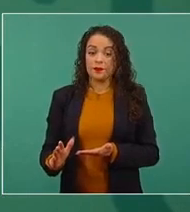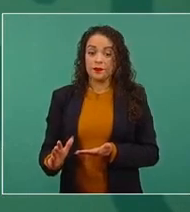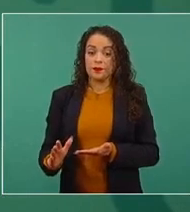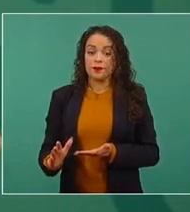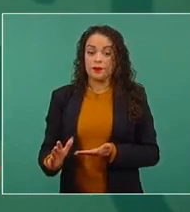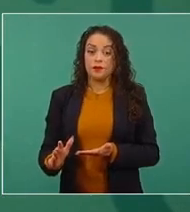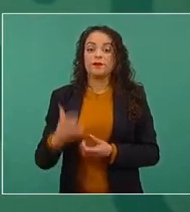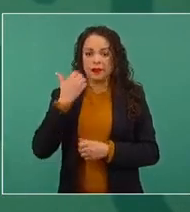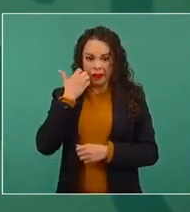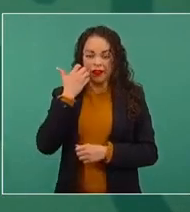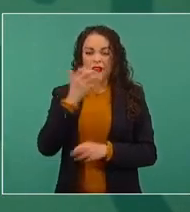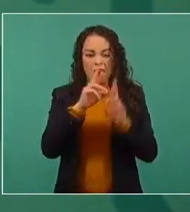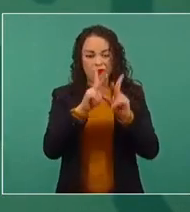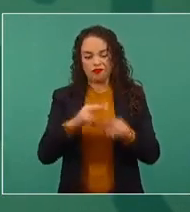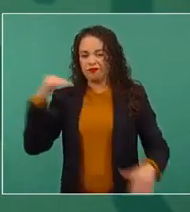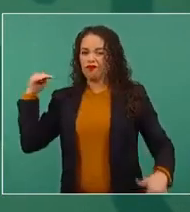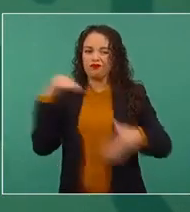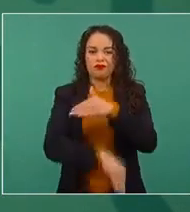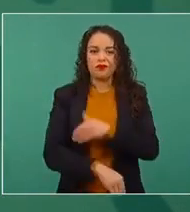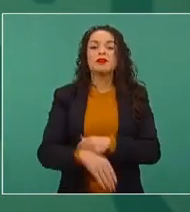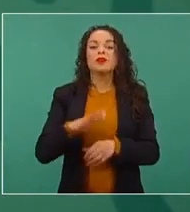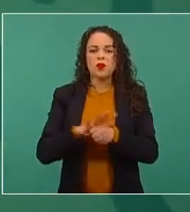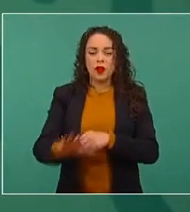arruinar a la Comisión Federal de Electricidad.